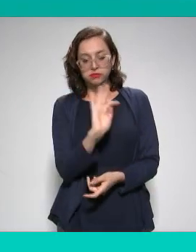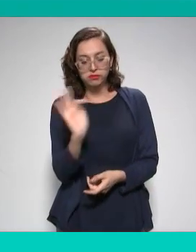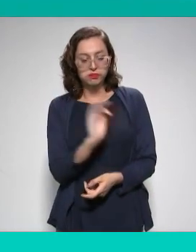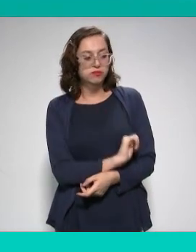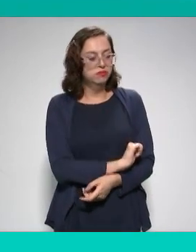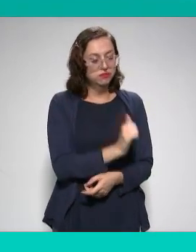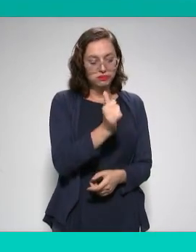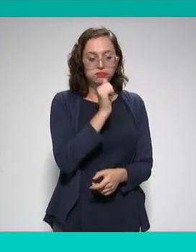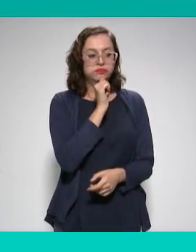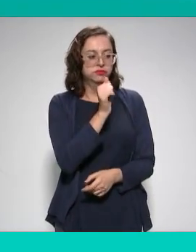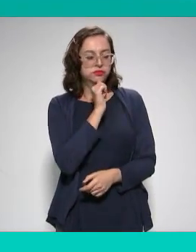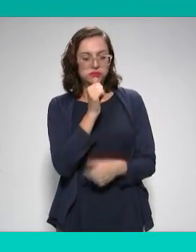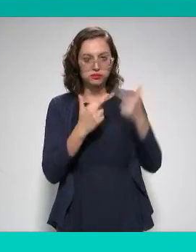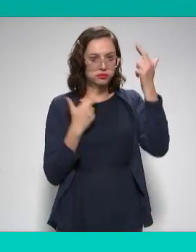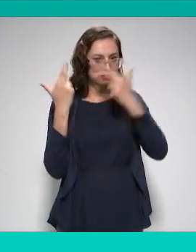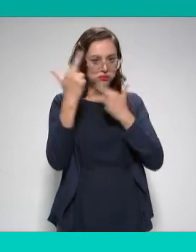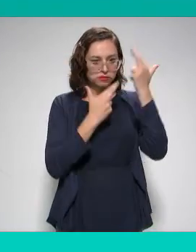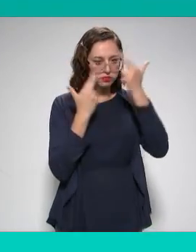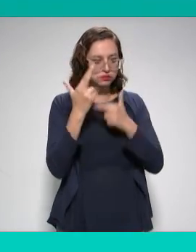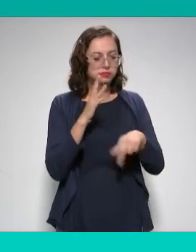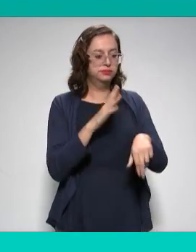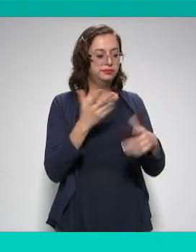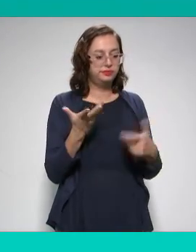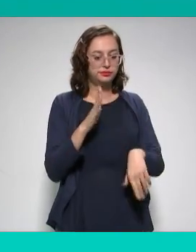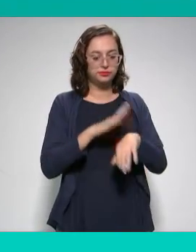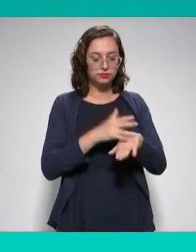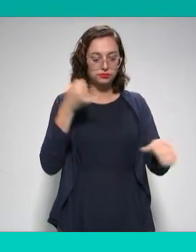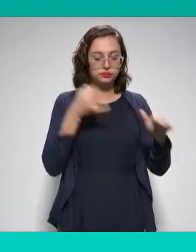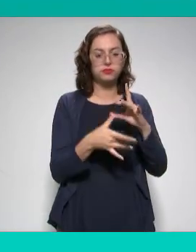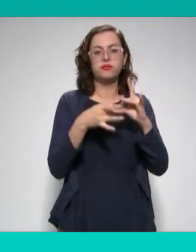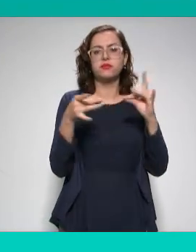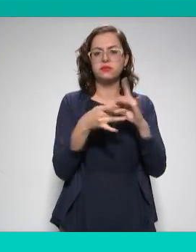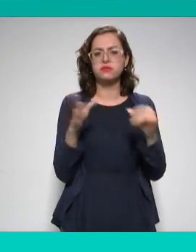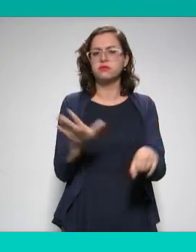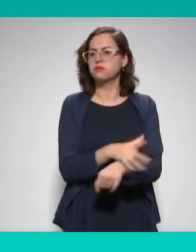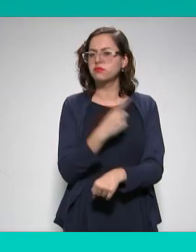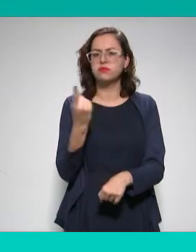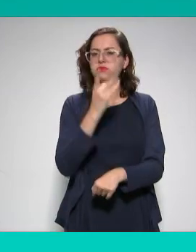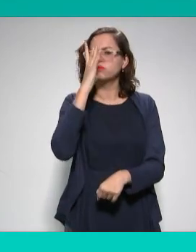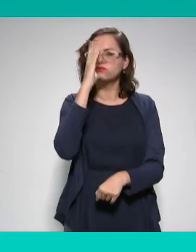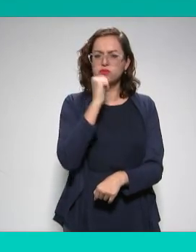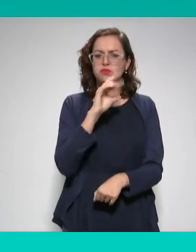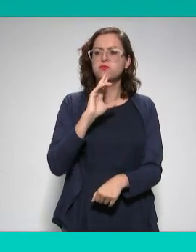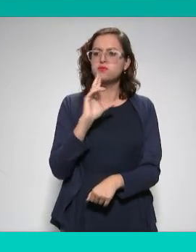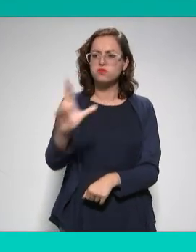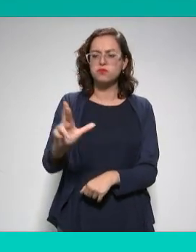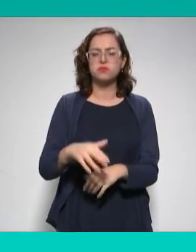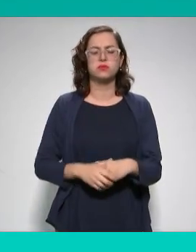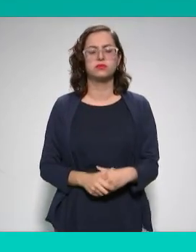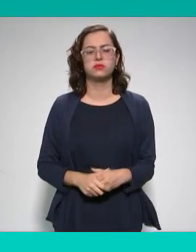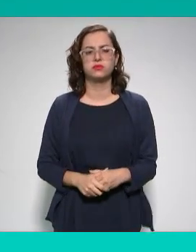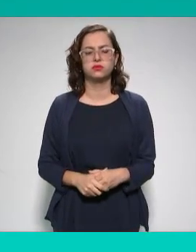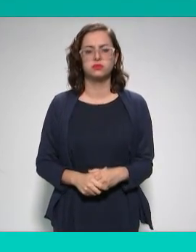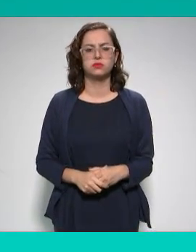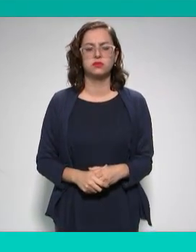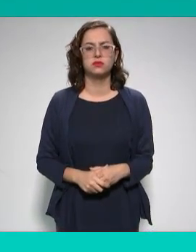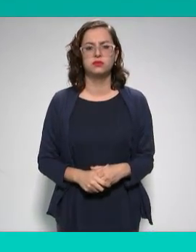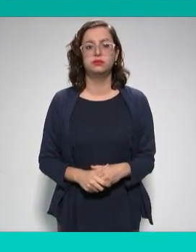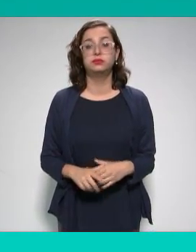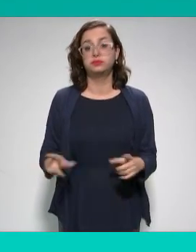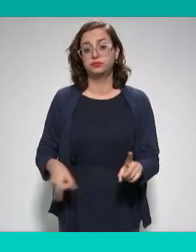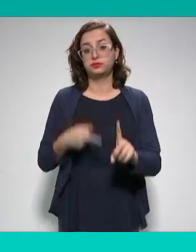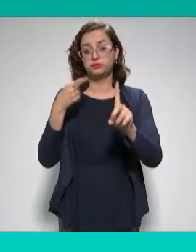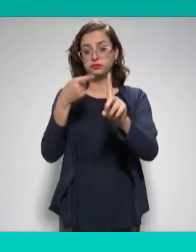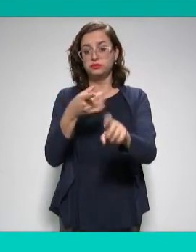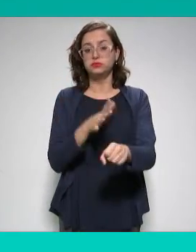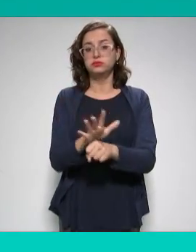procesamiento y verificación y que funde y motive las razones por las cuales no le es posible proporcionar la con el